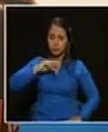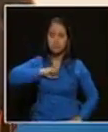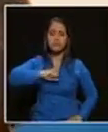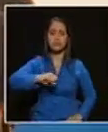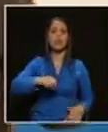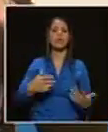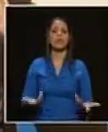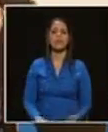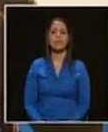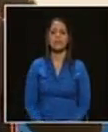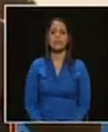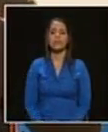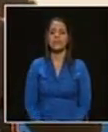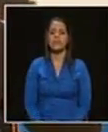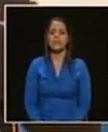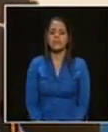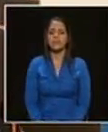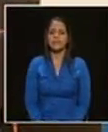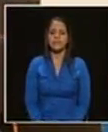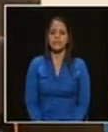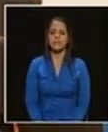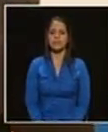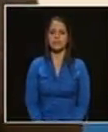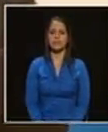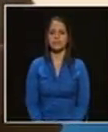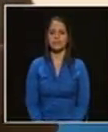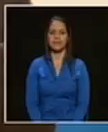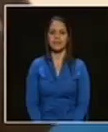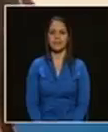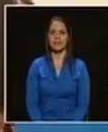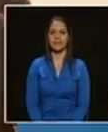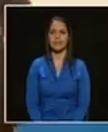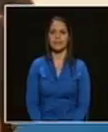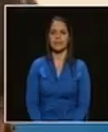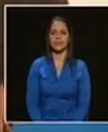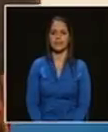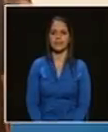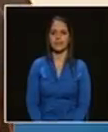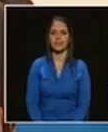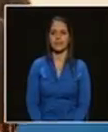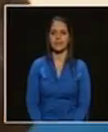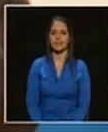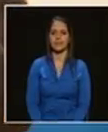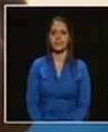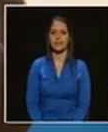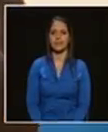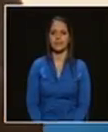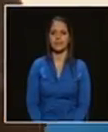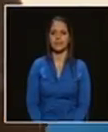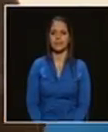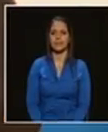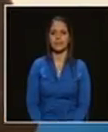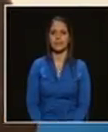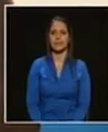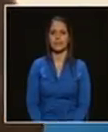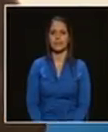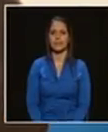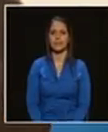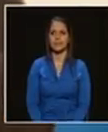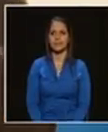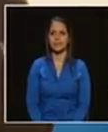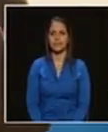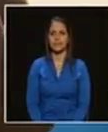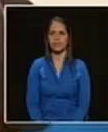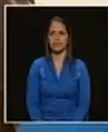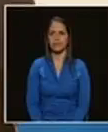como igual, que sea como en igualdad de condiciones para los oyentes y para las personas sordas. Por ejemplo, lo que me ha parecido muy bueno,